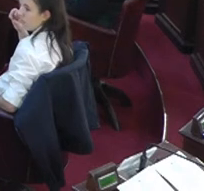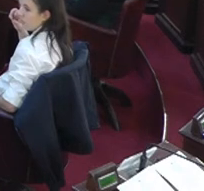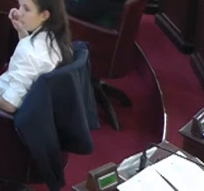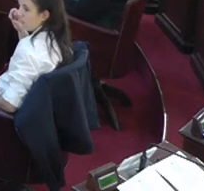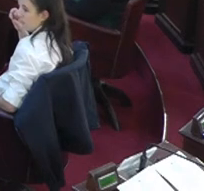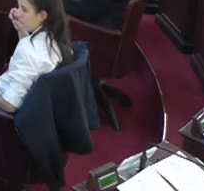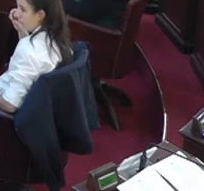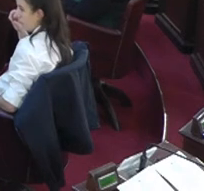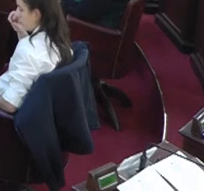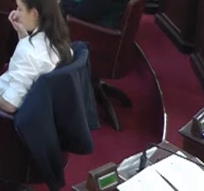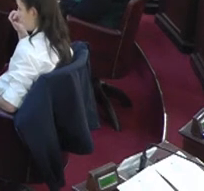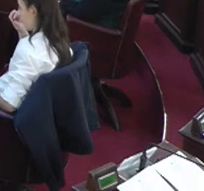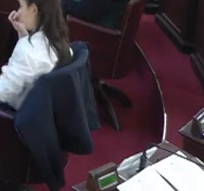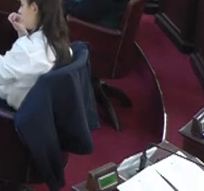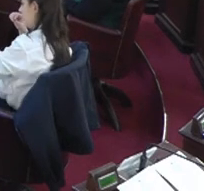8. Aprobado.